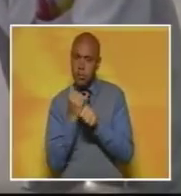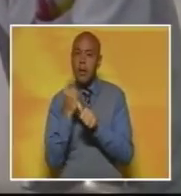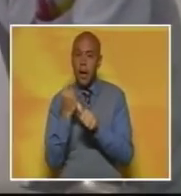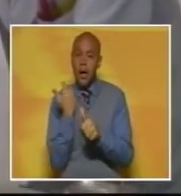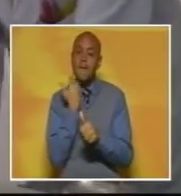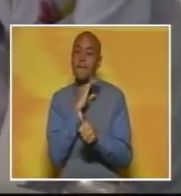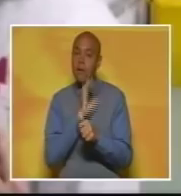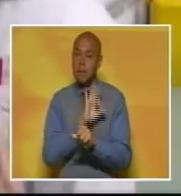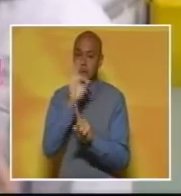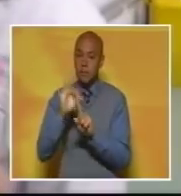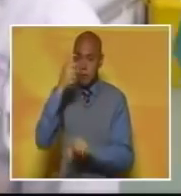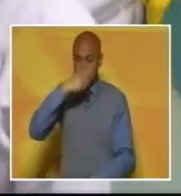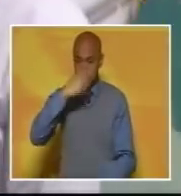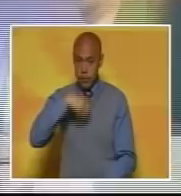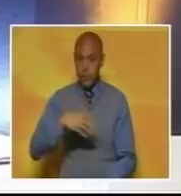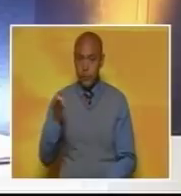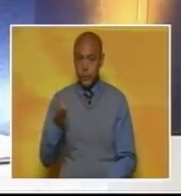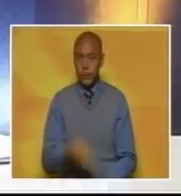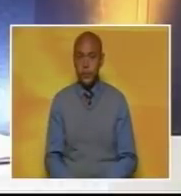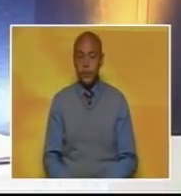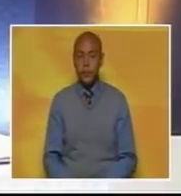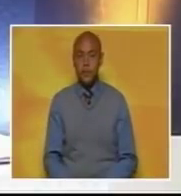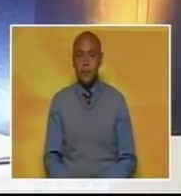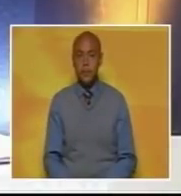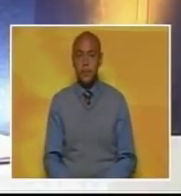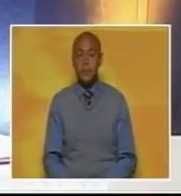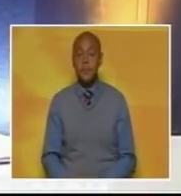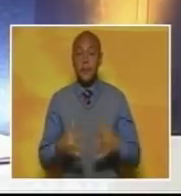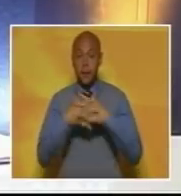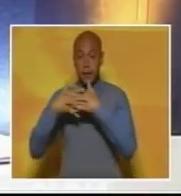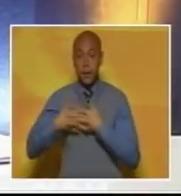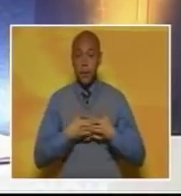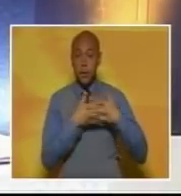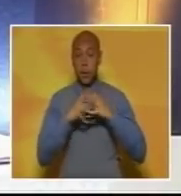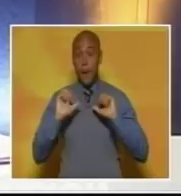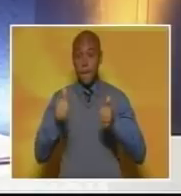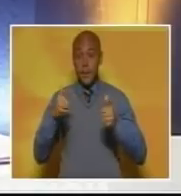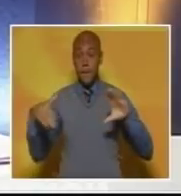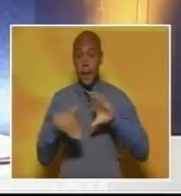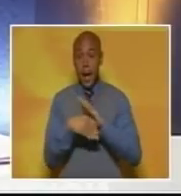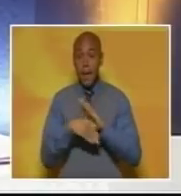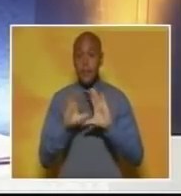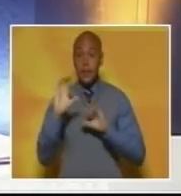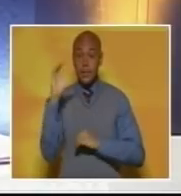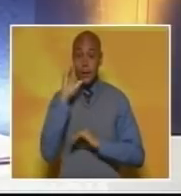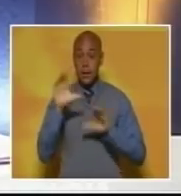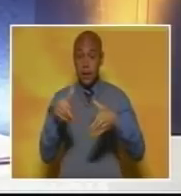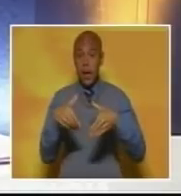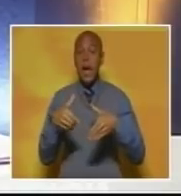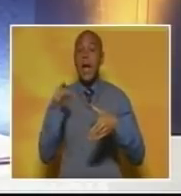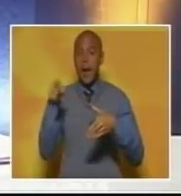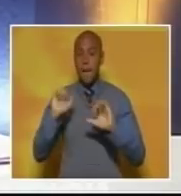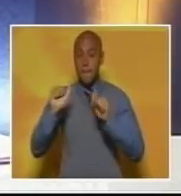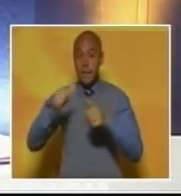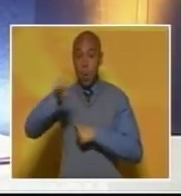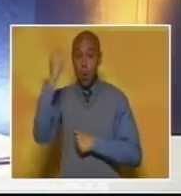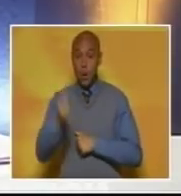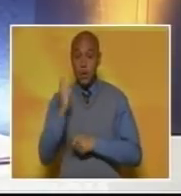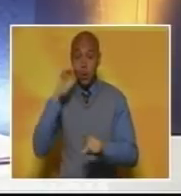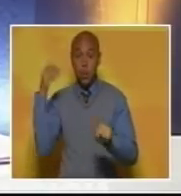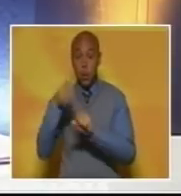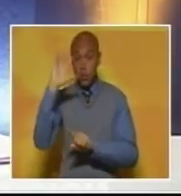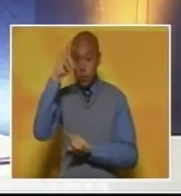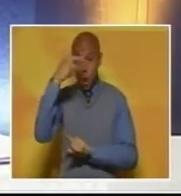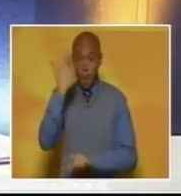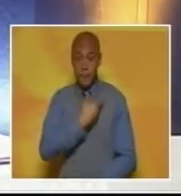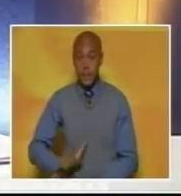esta neumonía. En Estados Unidos inicia este martes en el Senado el histórico juicio político contra el presidente